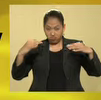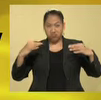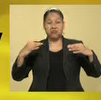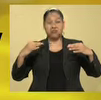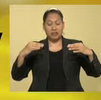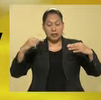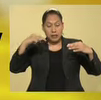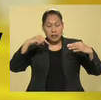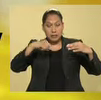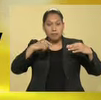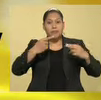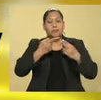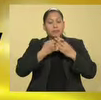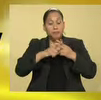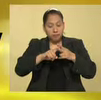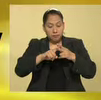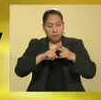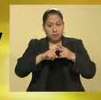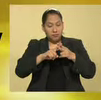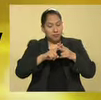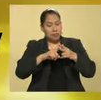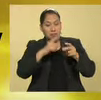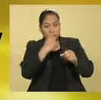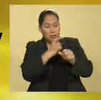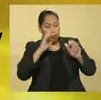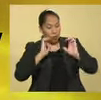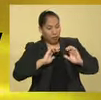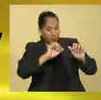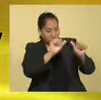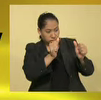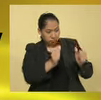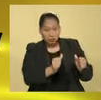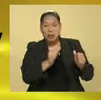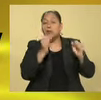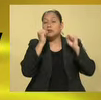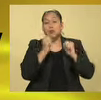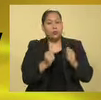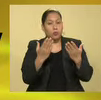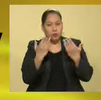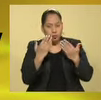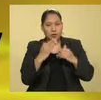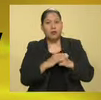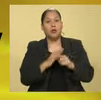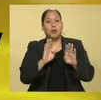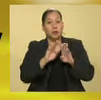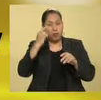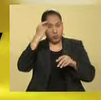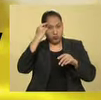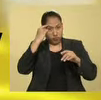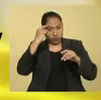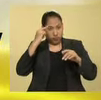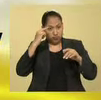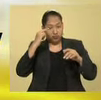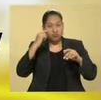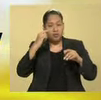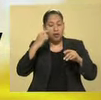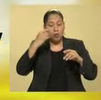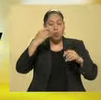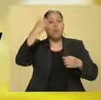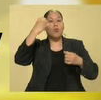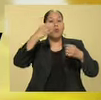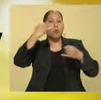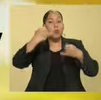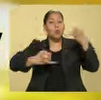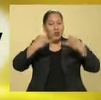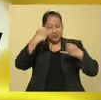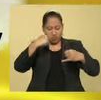gesta esta dependencia y esta inseguridad, porque entonces, repito una vez más y conectamos, el autojuicio va a ser